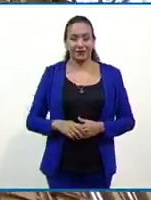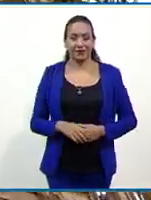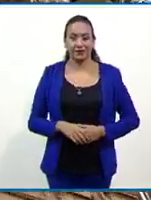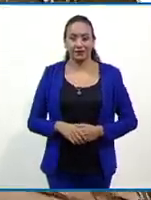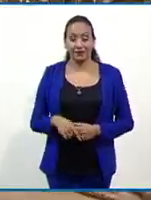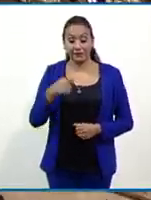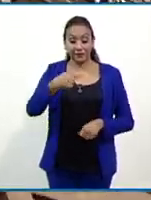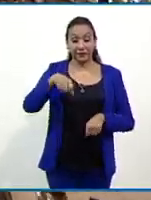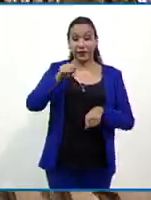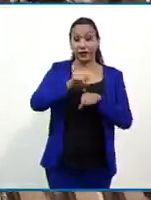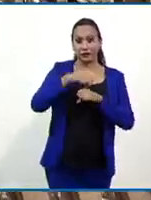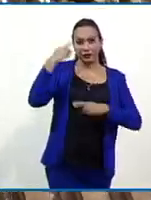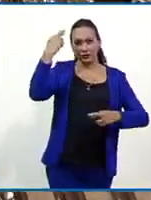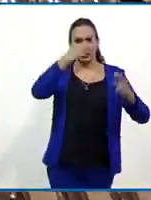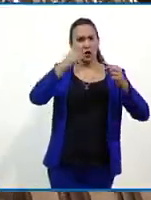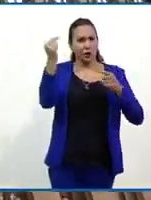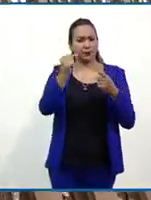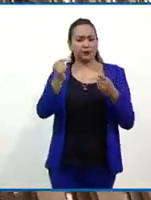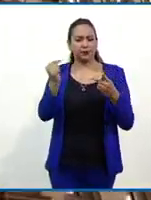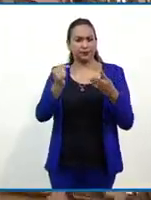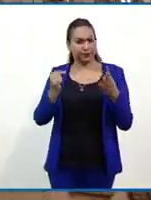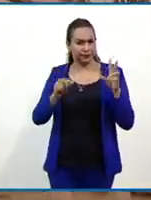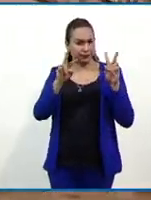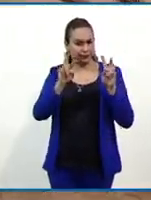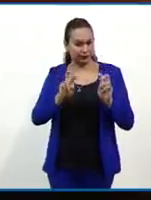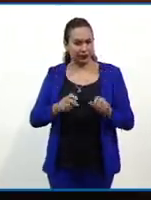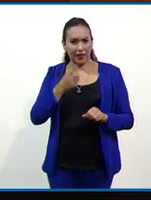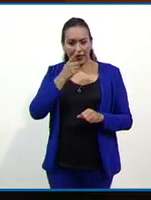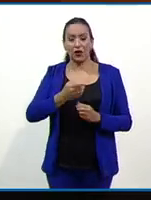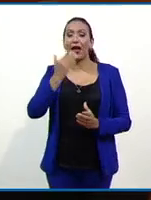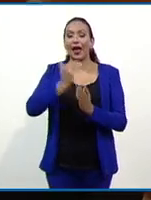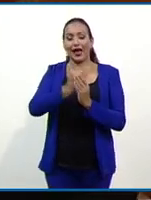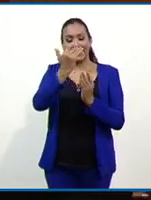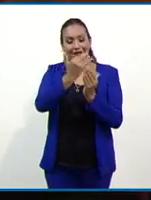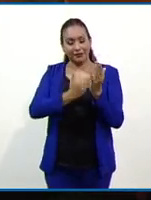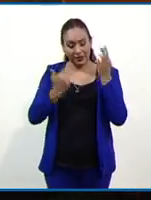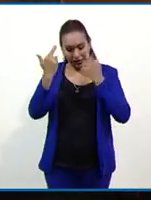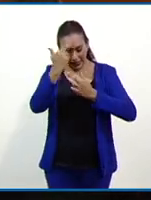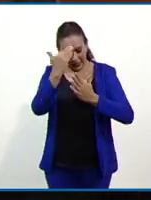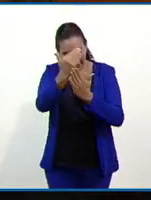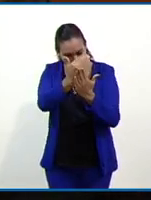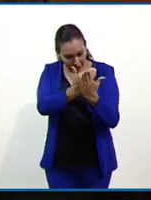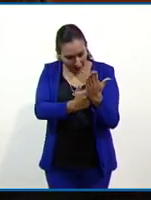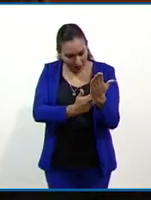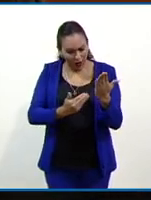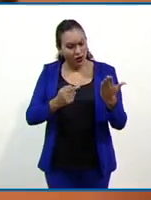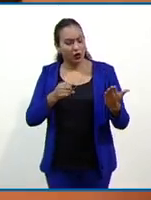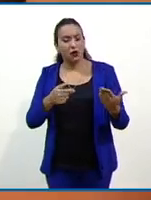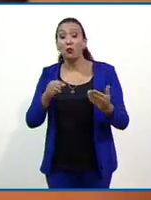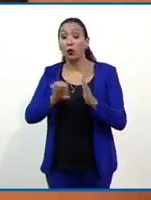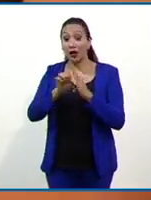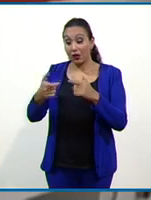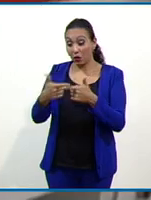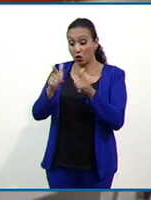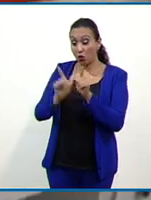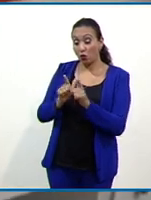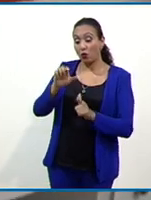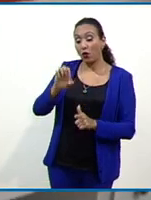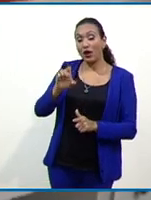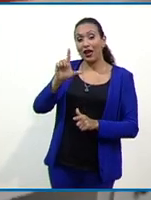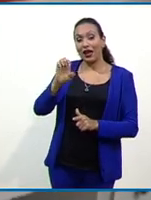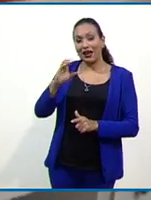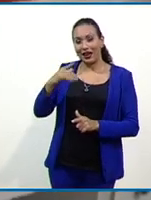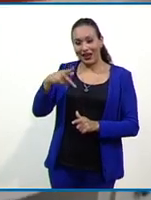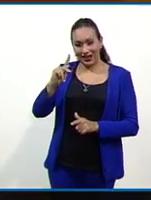Esta semana, la segunda sala de la Corte informó que los expedientes de amparo directo en revisión, cuyas quejosas son Grupo Electra y Nueva Electra del